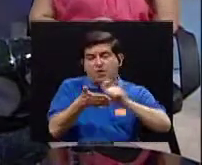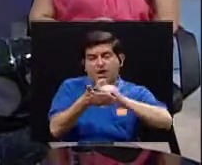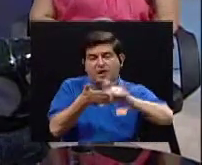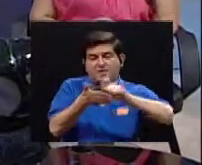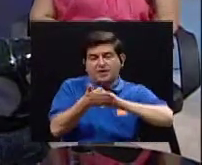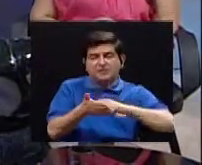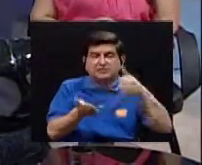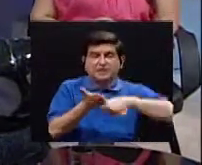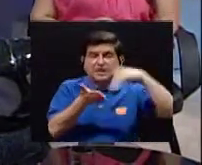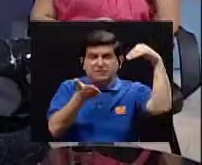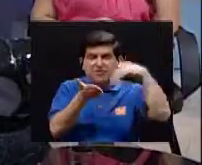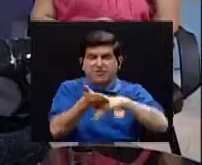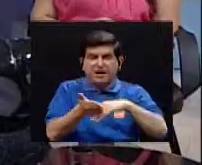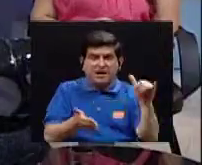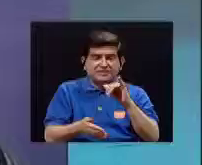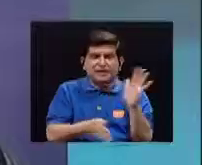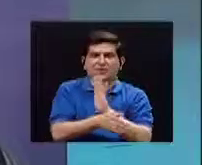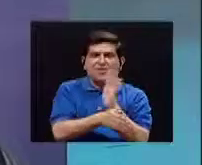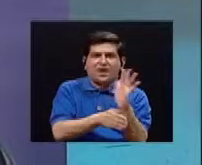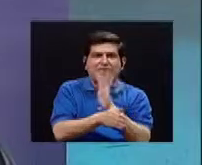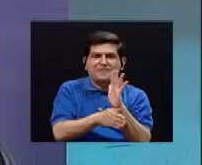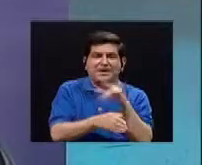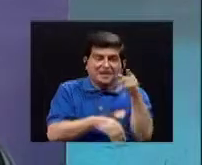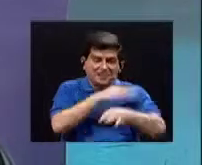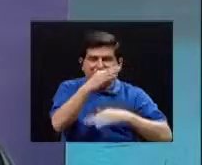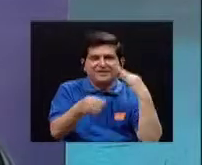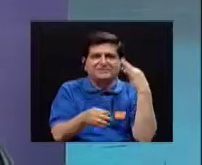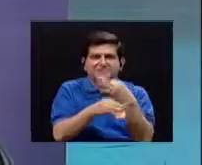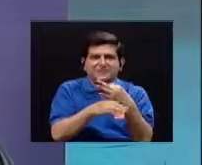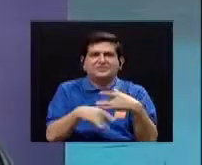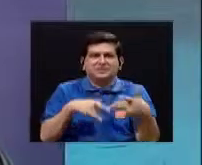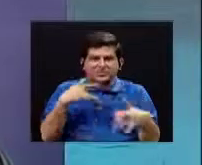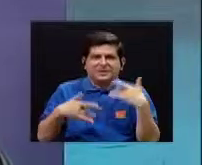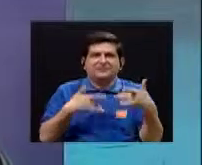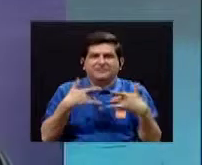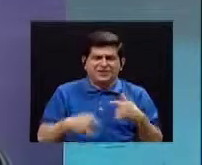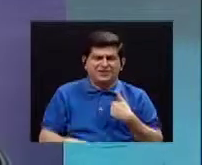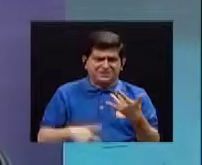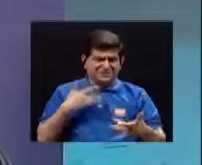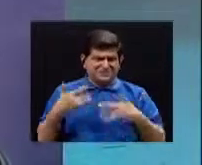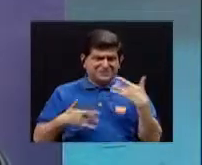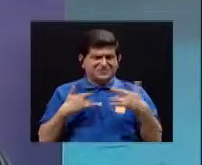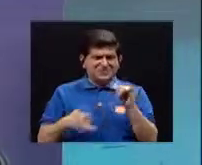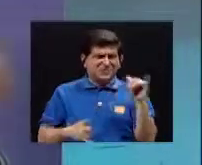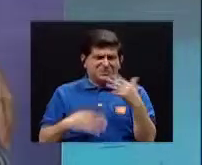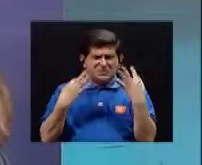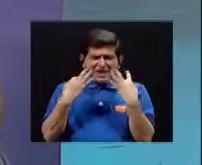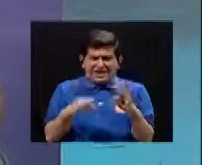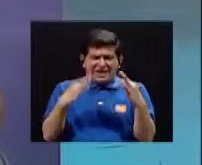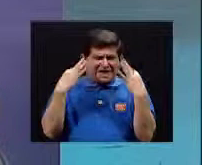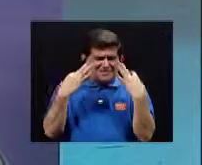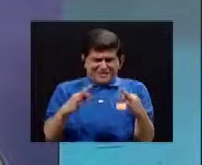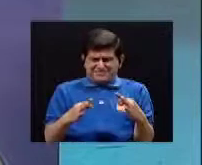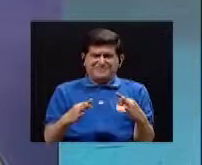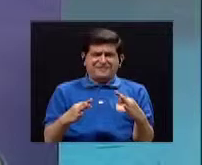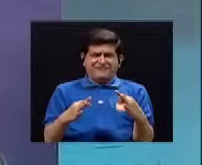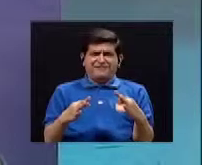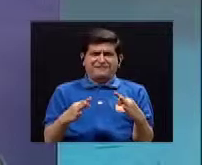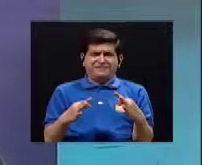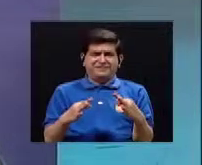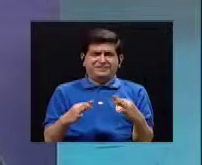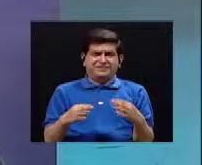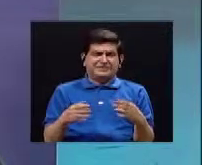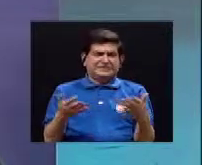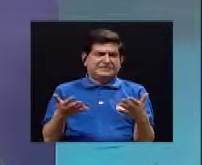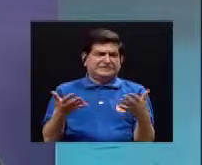para escribir una carta así se siente como hacer una película de estos personajes entonces yo siento que es como tratar de